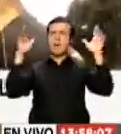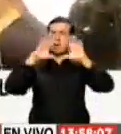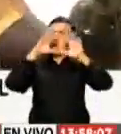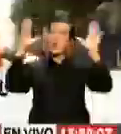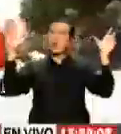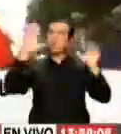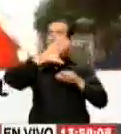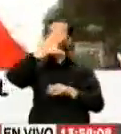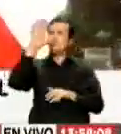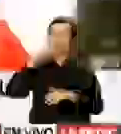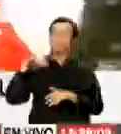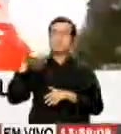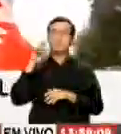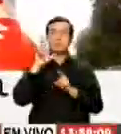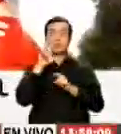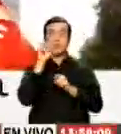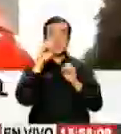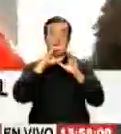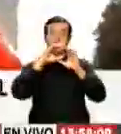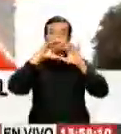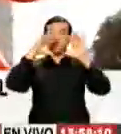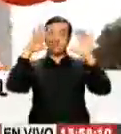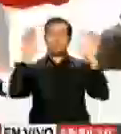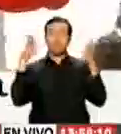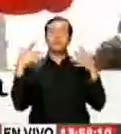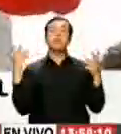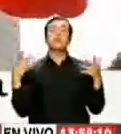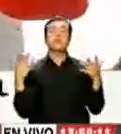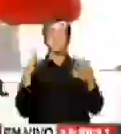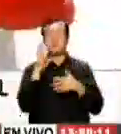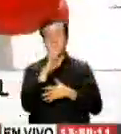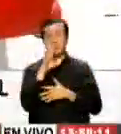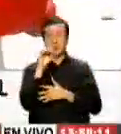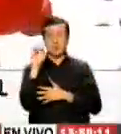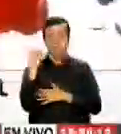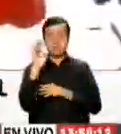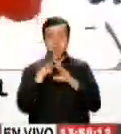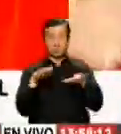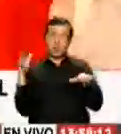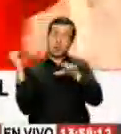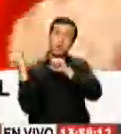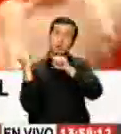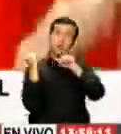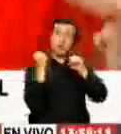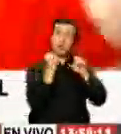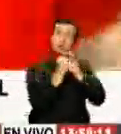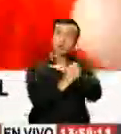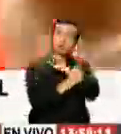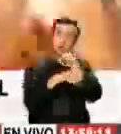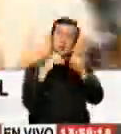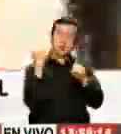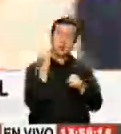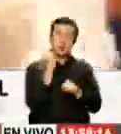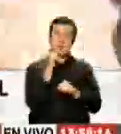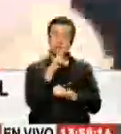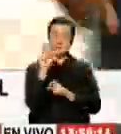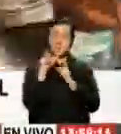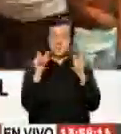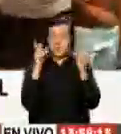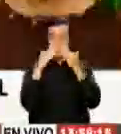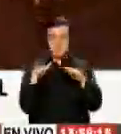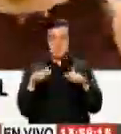principal. Lo conformaron 30 globos que fueron manejados por 500 estudiantes, acompañados de otros 300 personajes